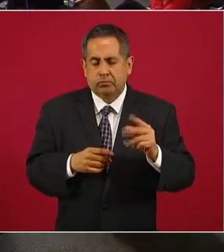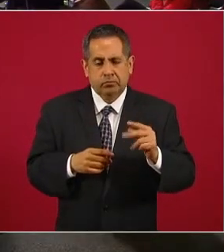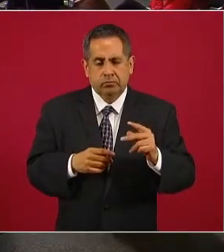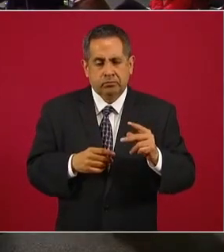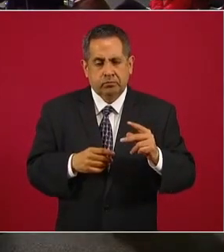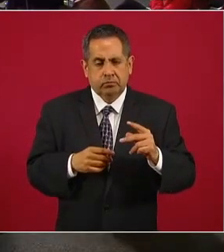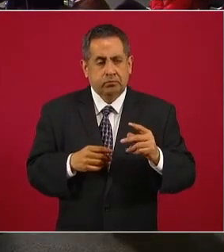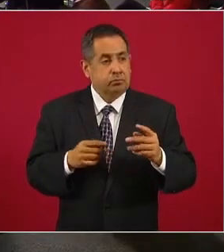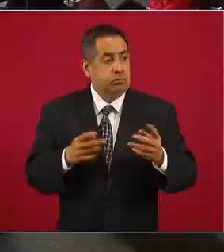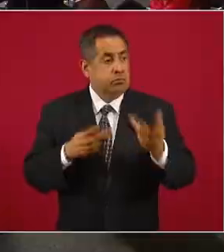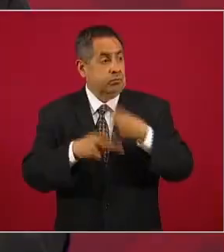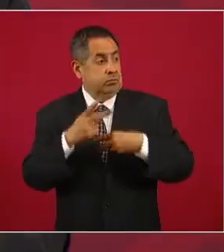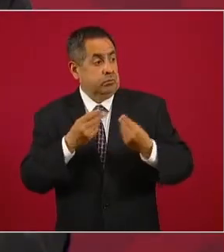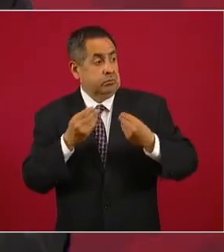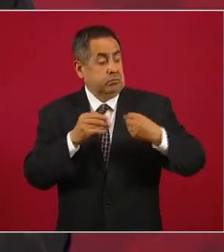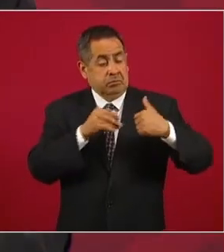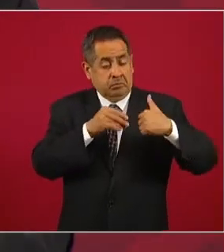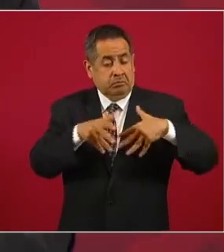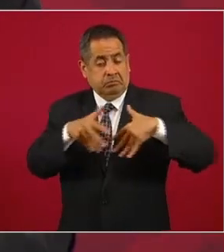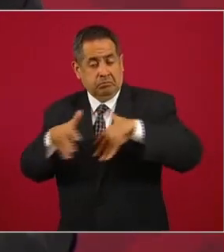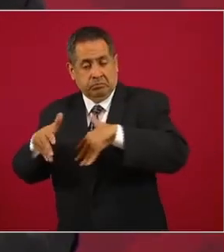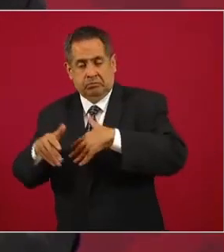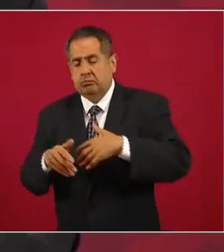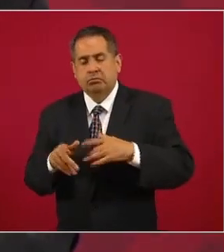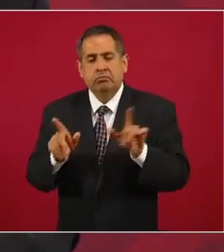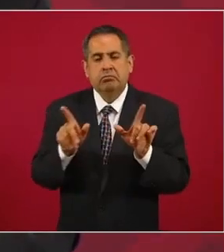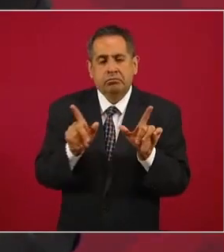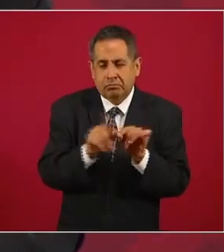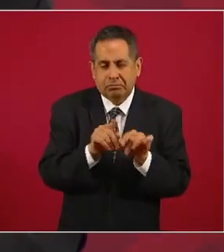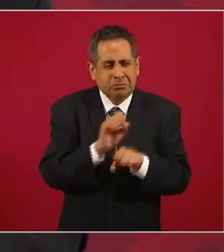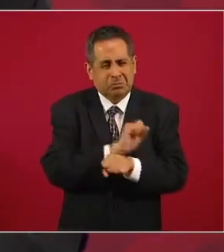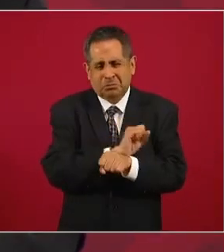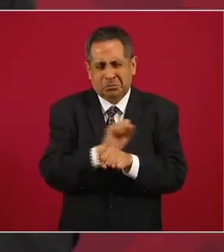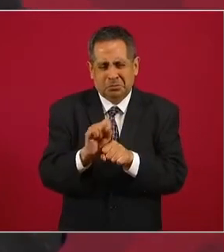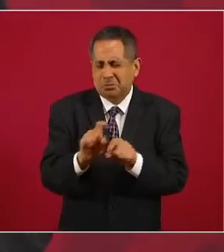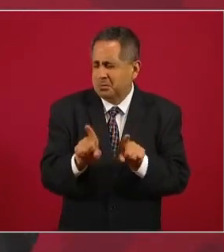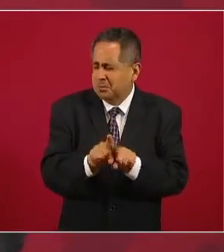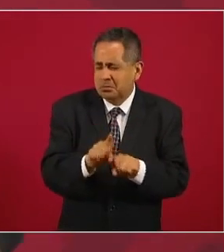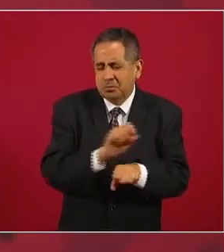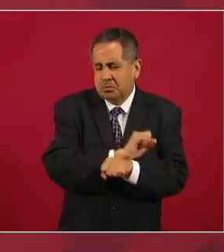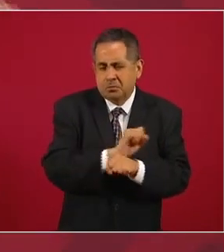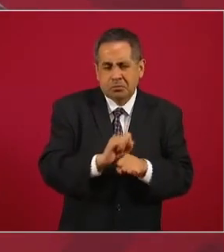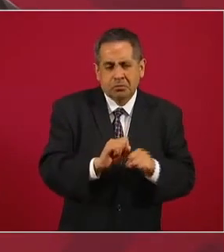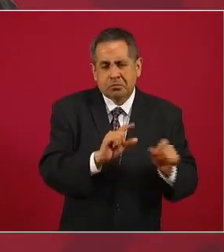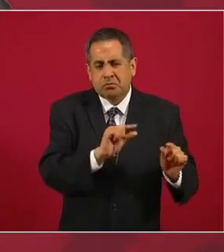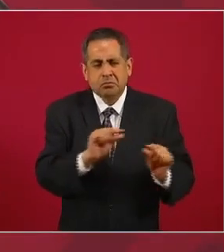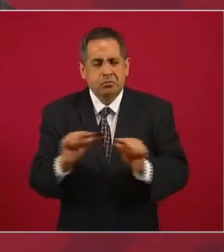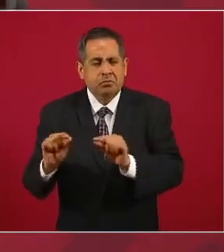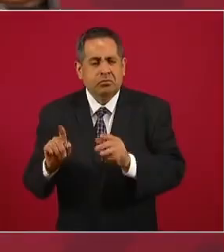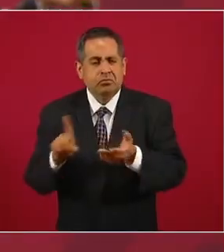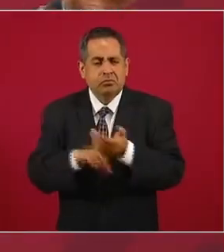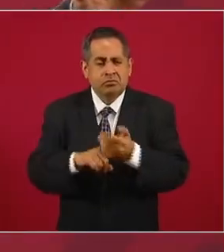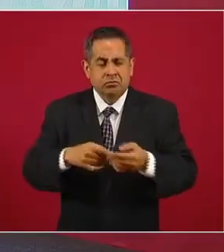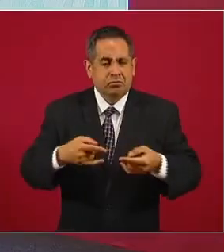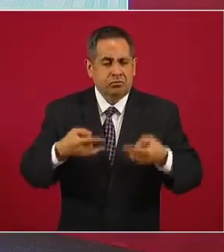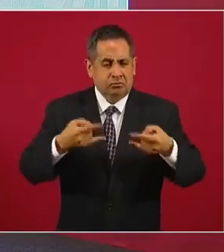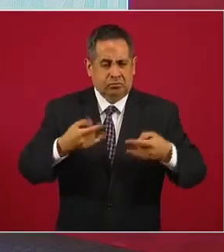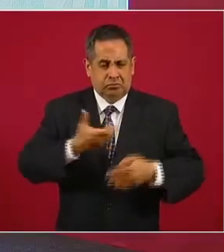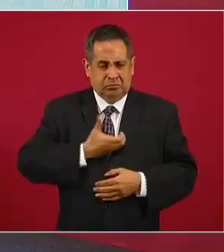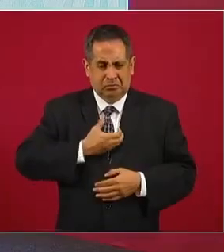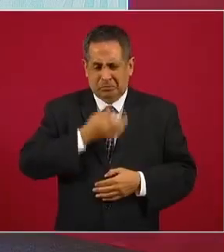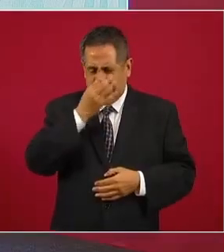ser muchos elementos, es una representación, solo tiene que ver con el Zócalo.